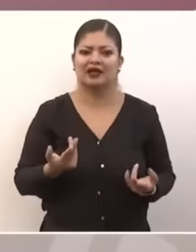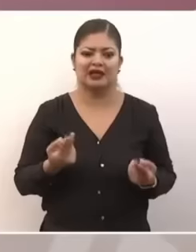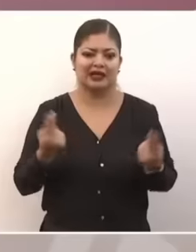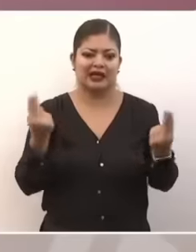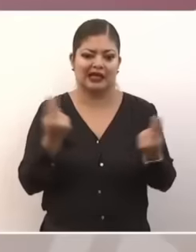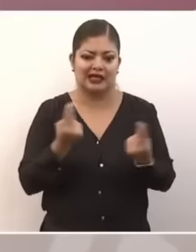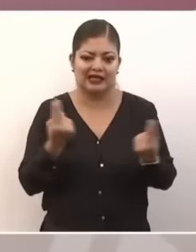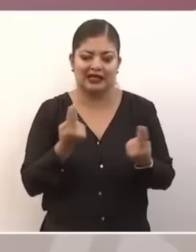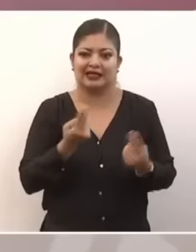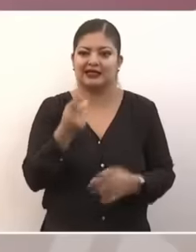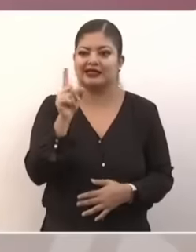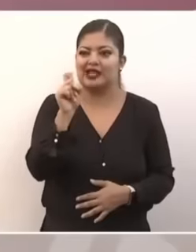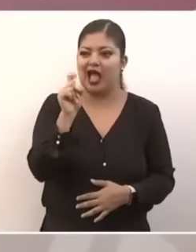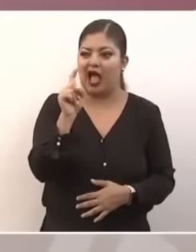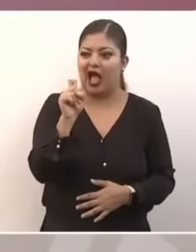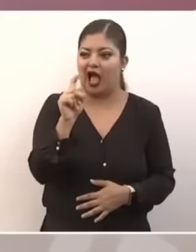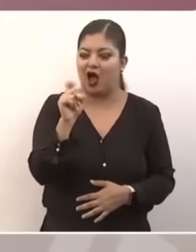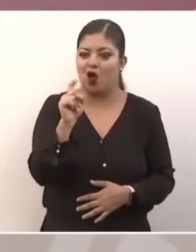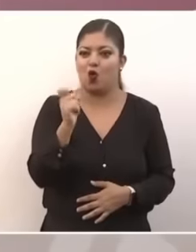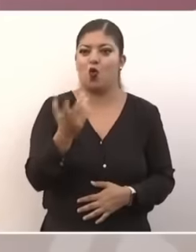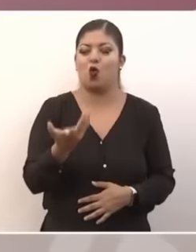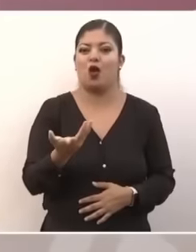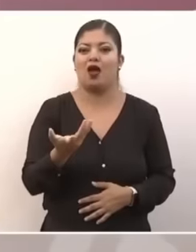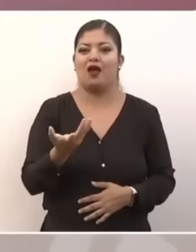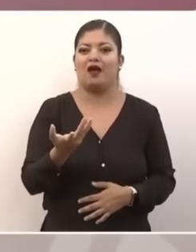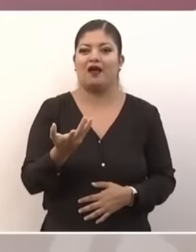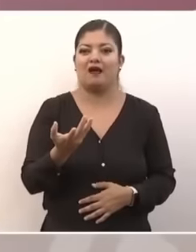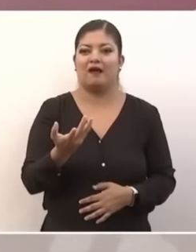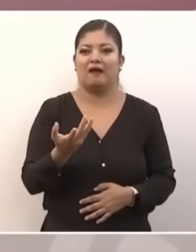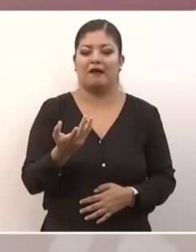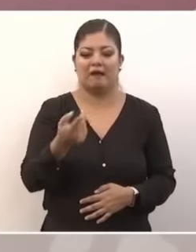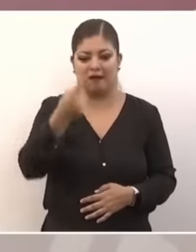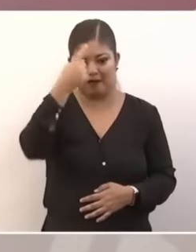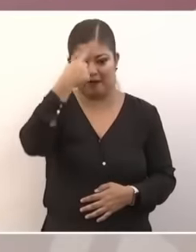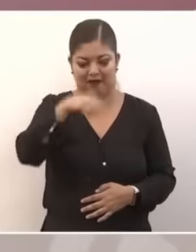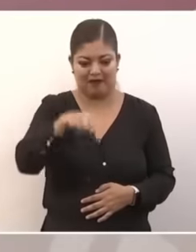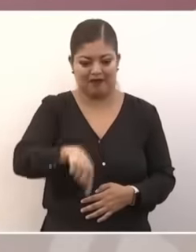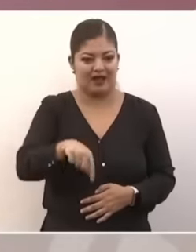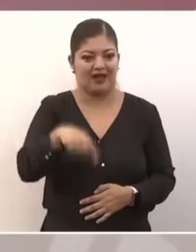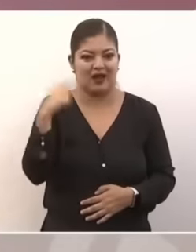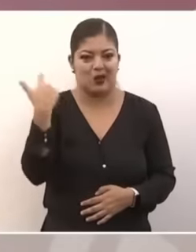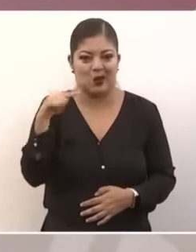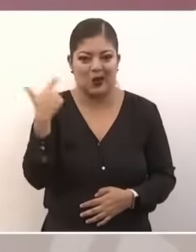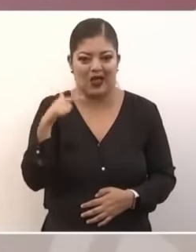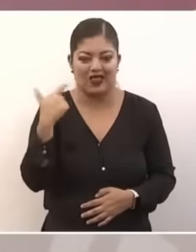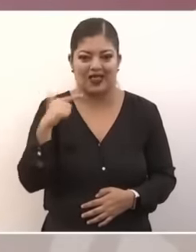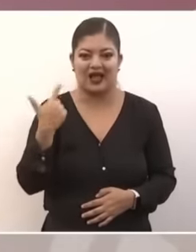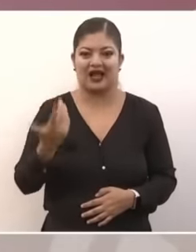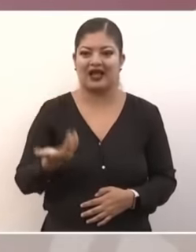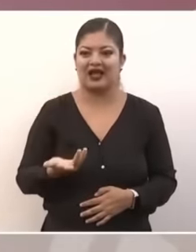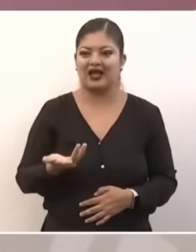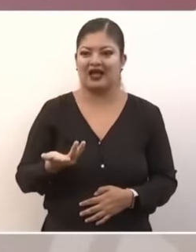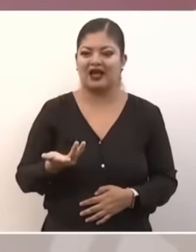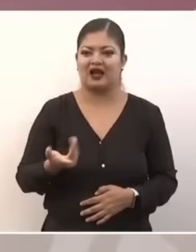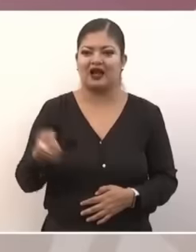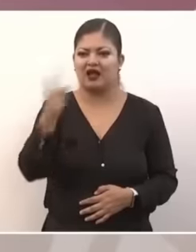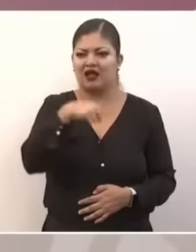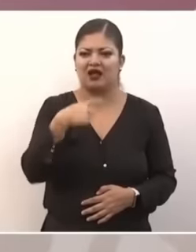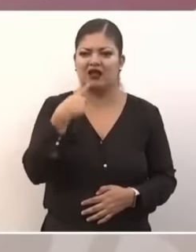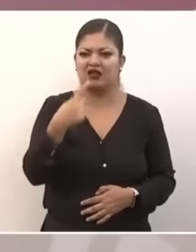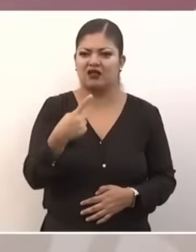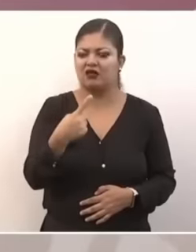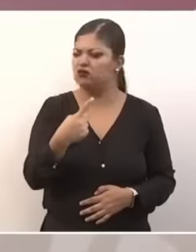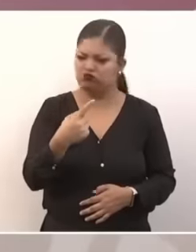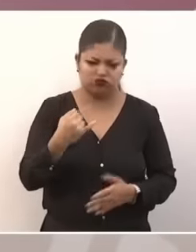necesitaba el agua para Guadalajara y dijeron vamos